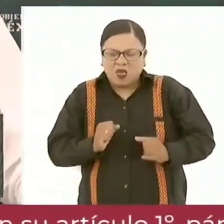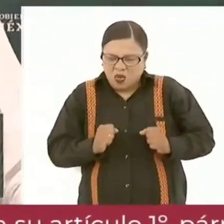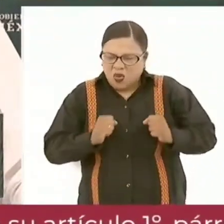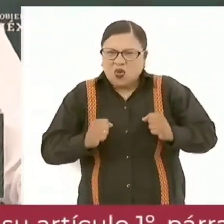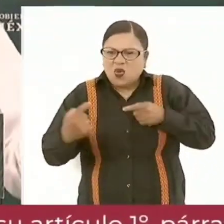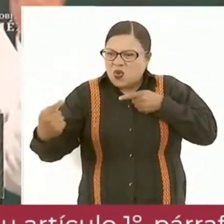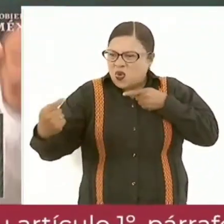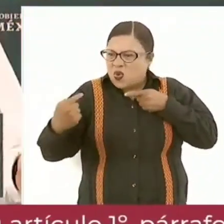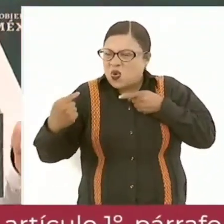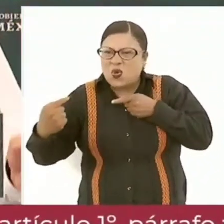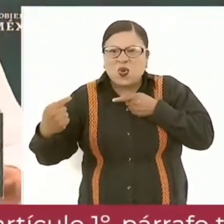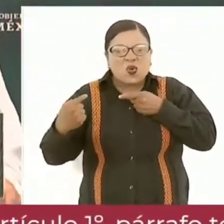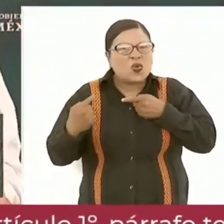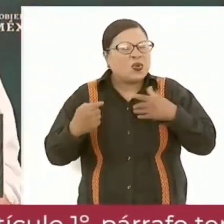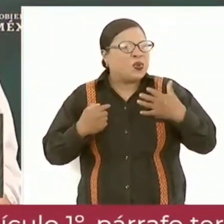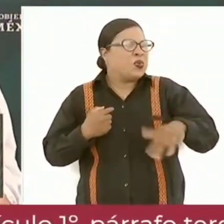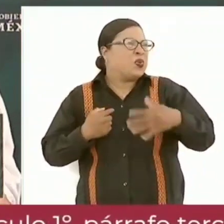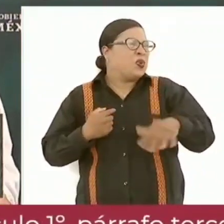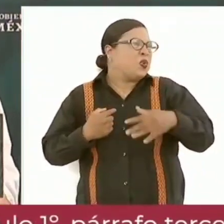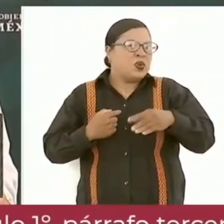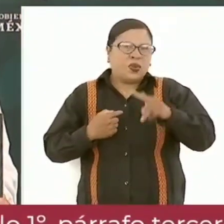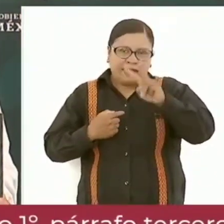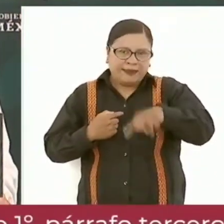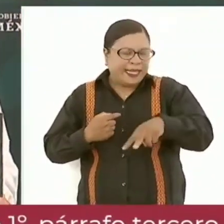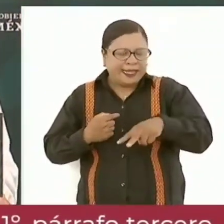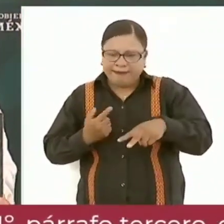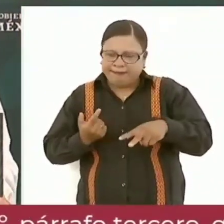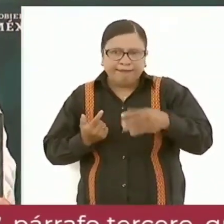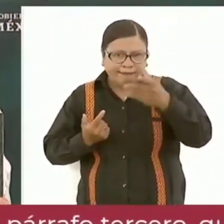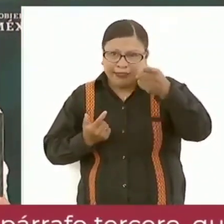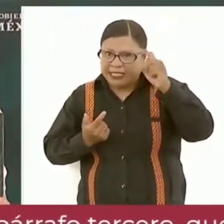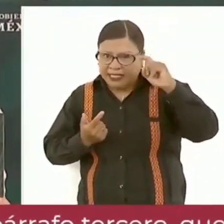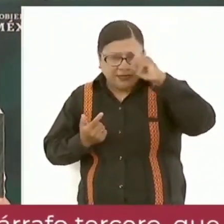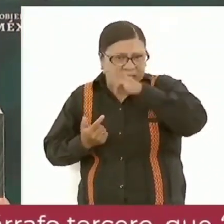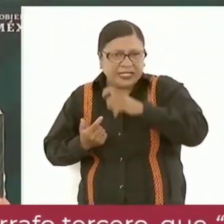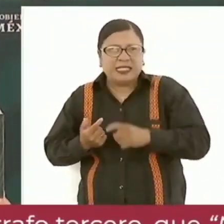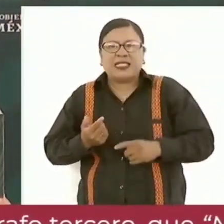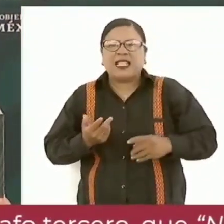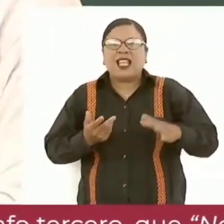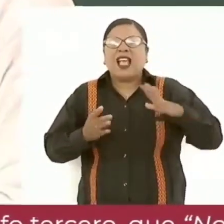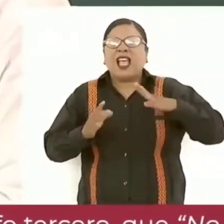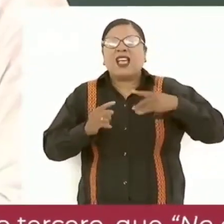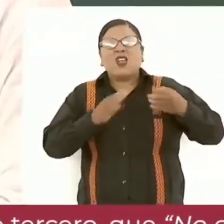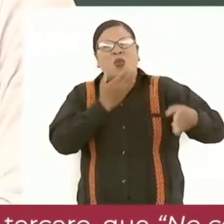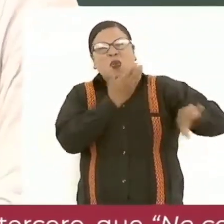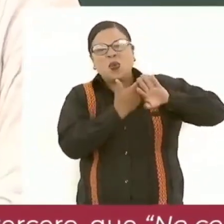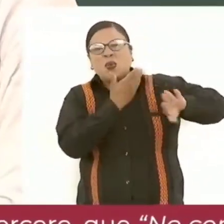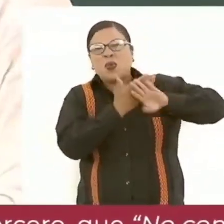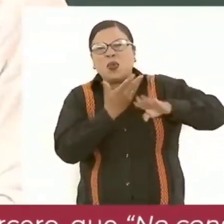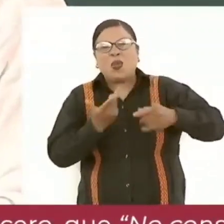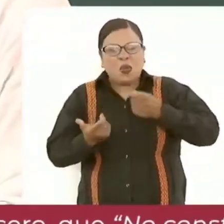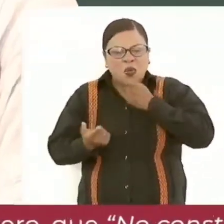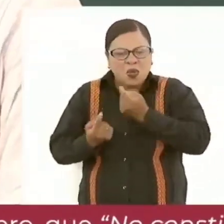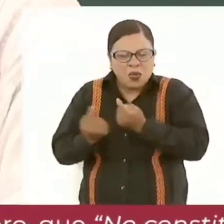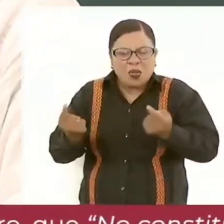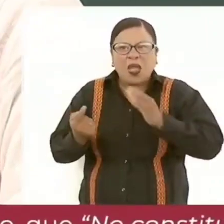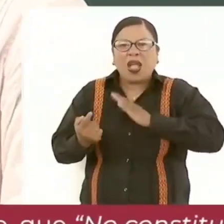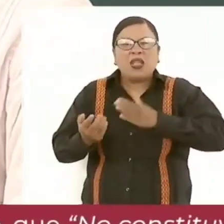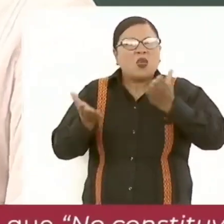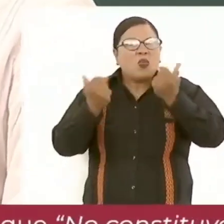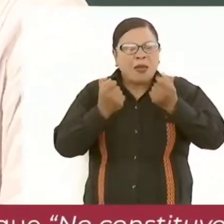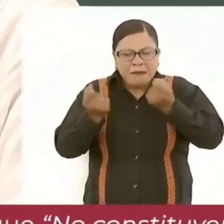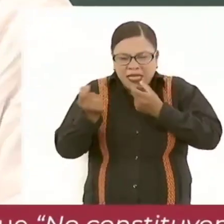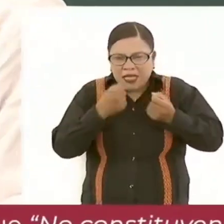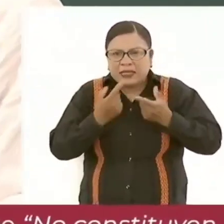resistencias. No saben las que enfrentamos. Campaña de desprestigio, que los niños con cáncer no tenían